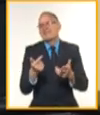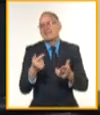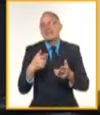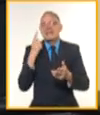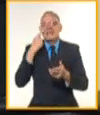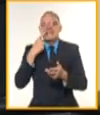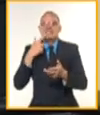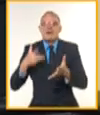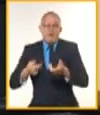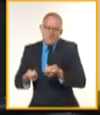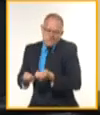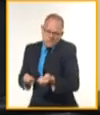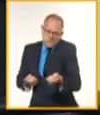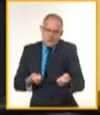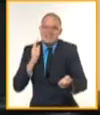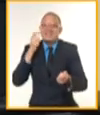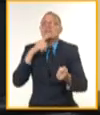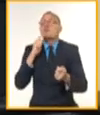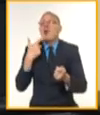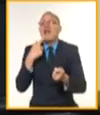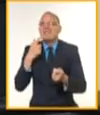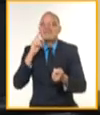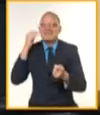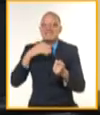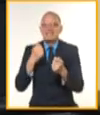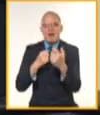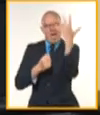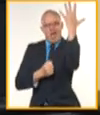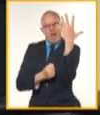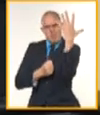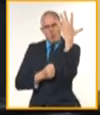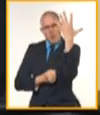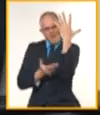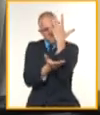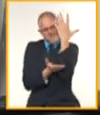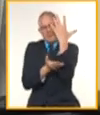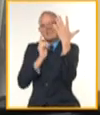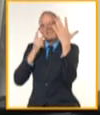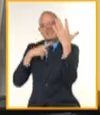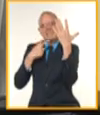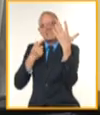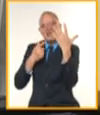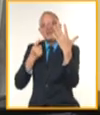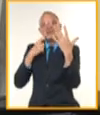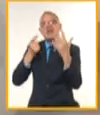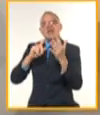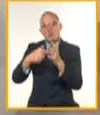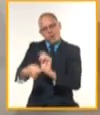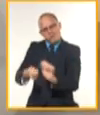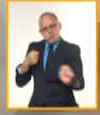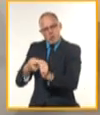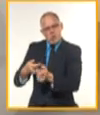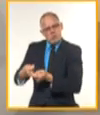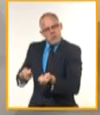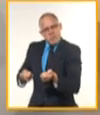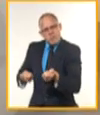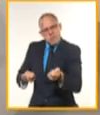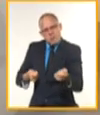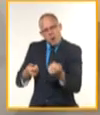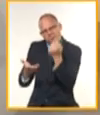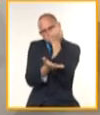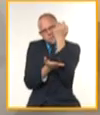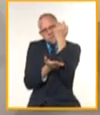tan profundo que en medio de esta circunstancia se convirtió en un criptoestafador. Exacto. Y